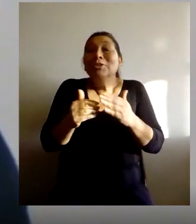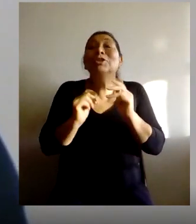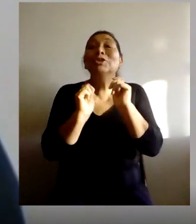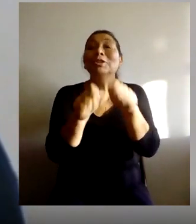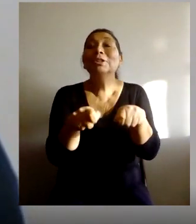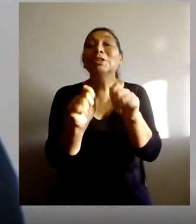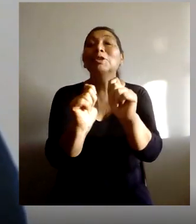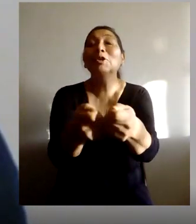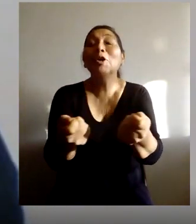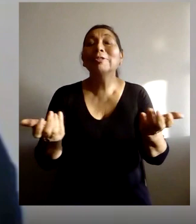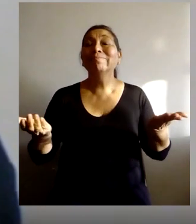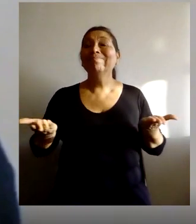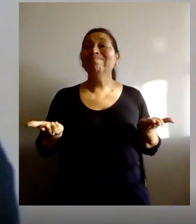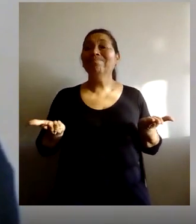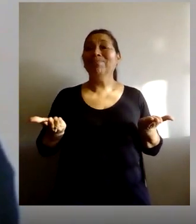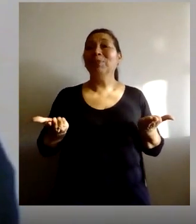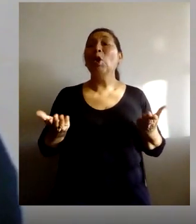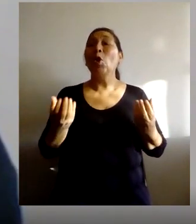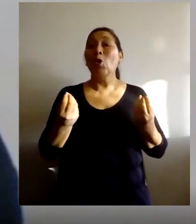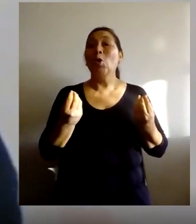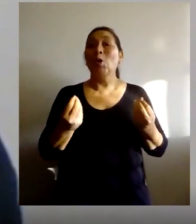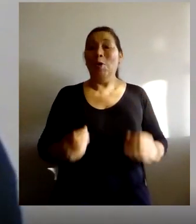diagnóstico es idóneo? Nosotros,